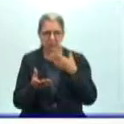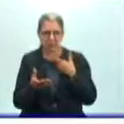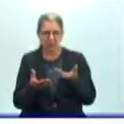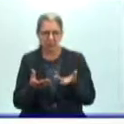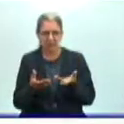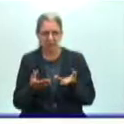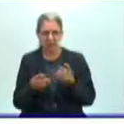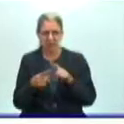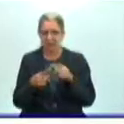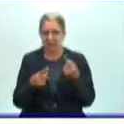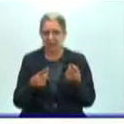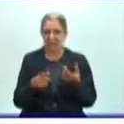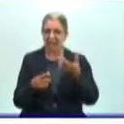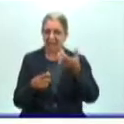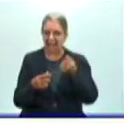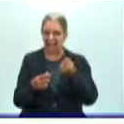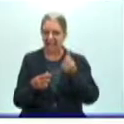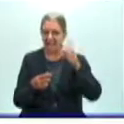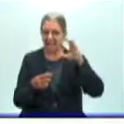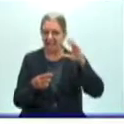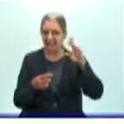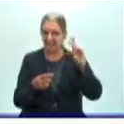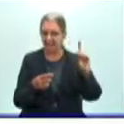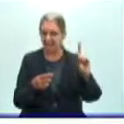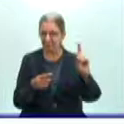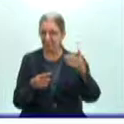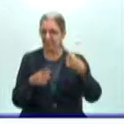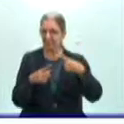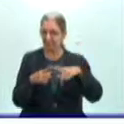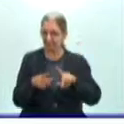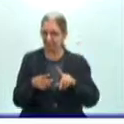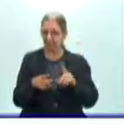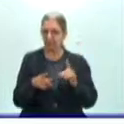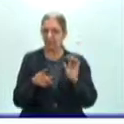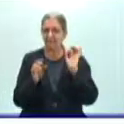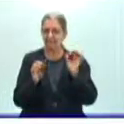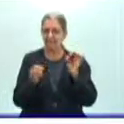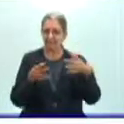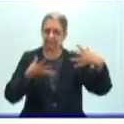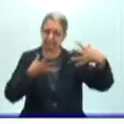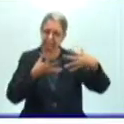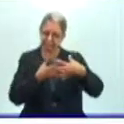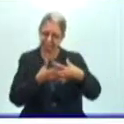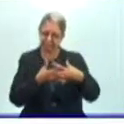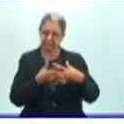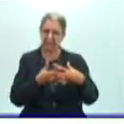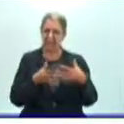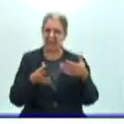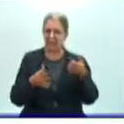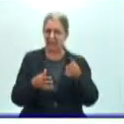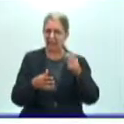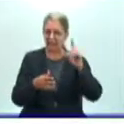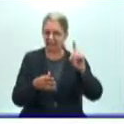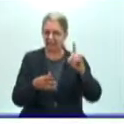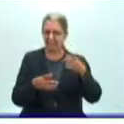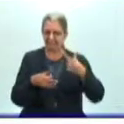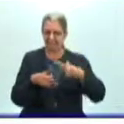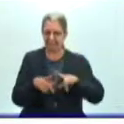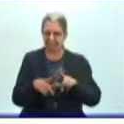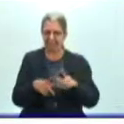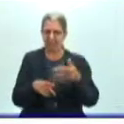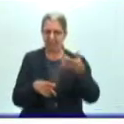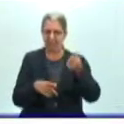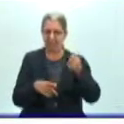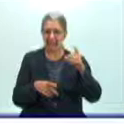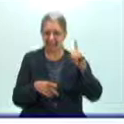ángulo ACD y al ángulo ACD le corresponde el arco AD. Pero el arco